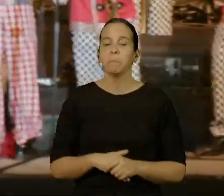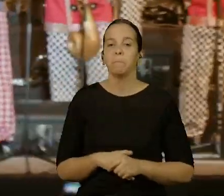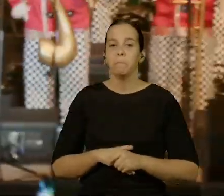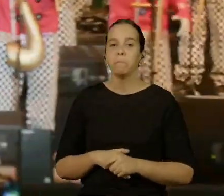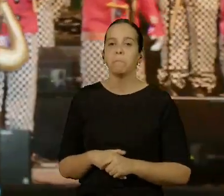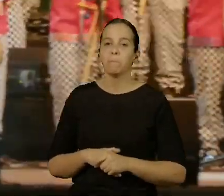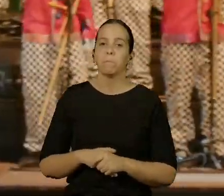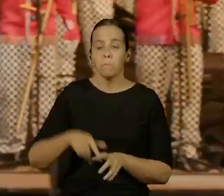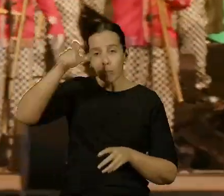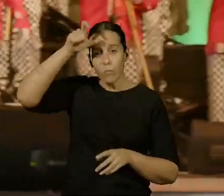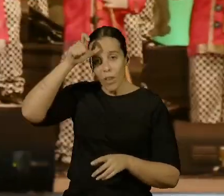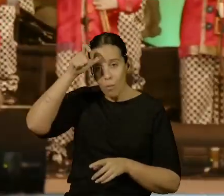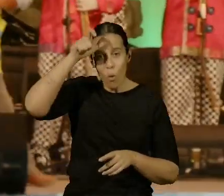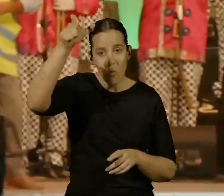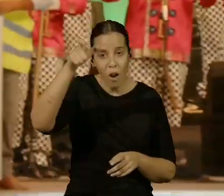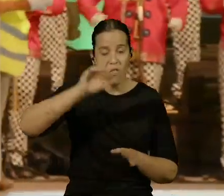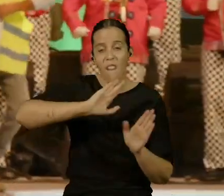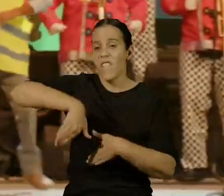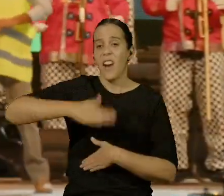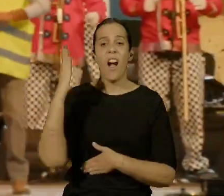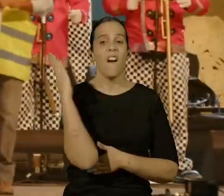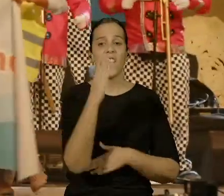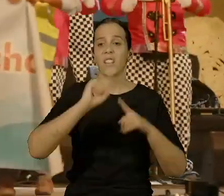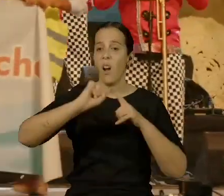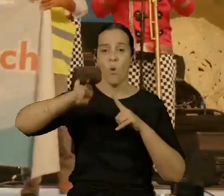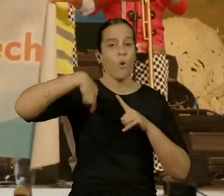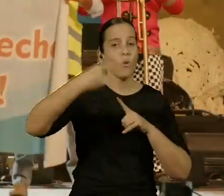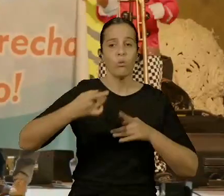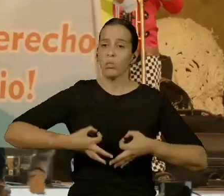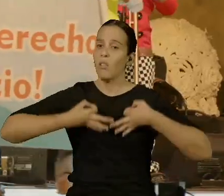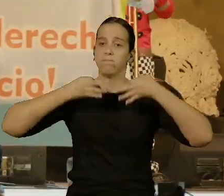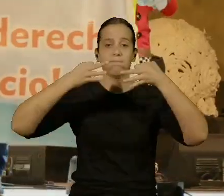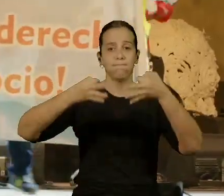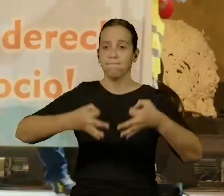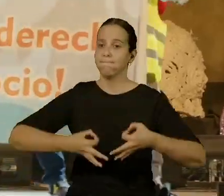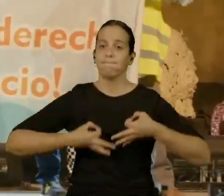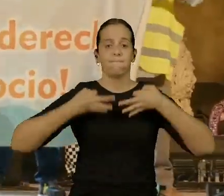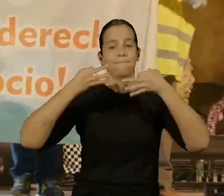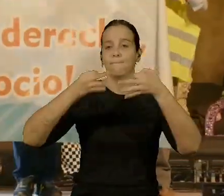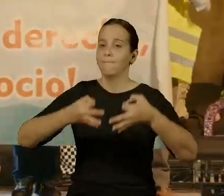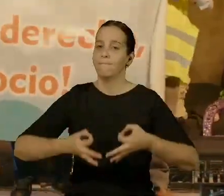cobrar. El pueblo siempre pagará los platos rotos por